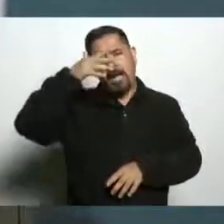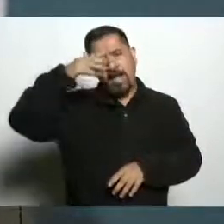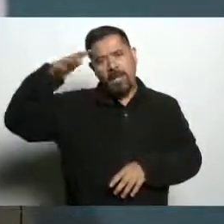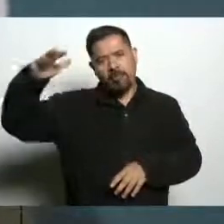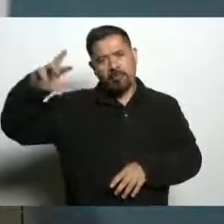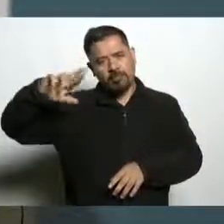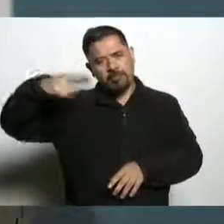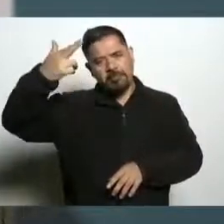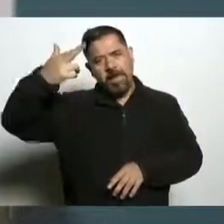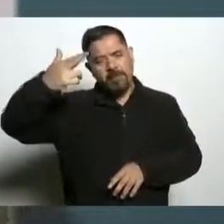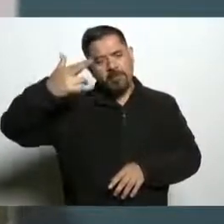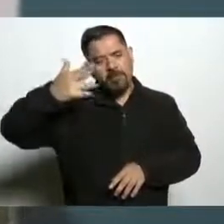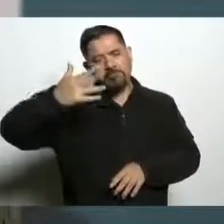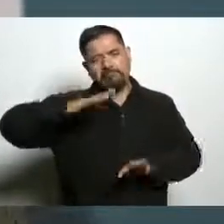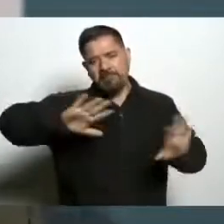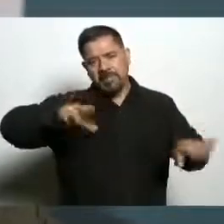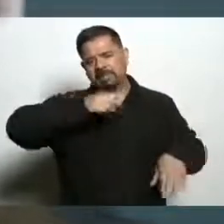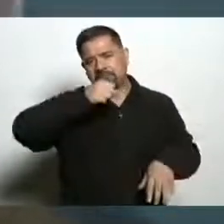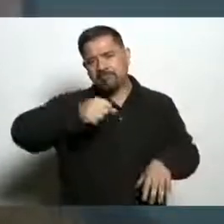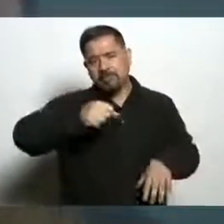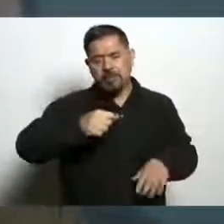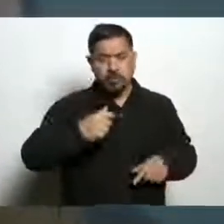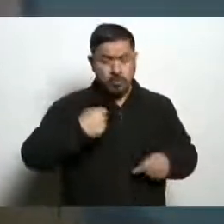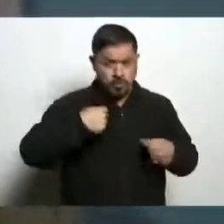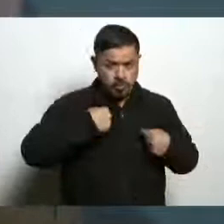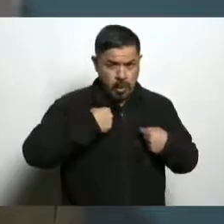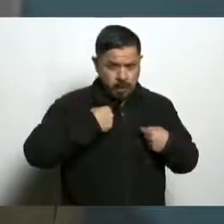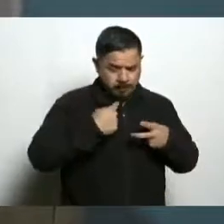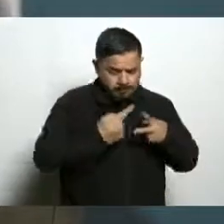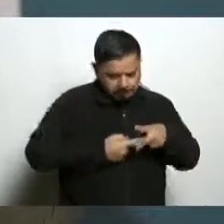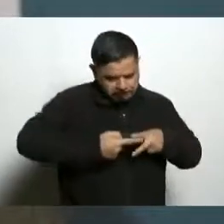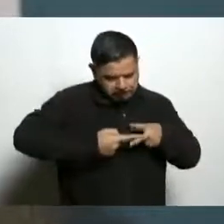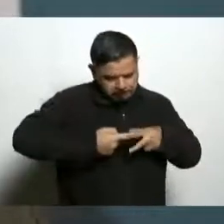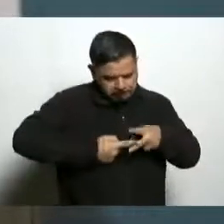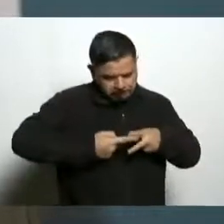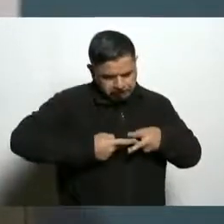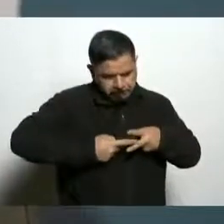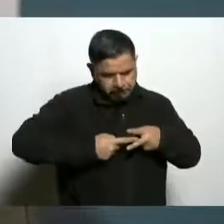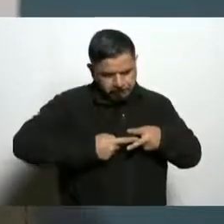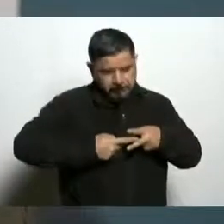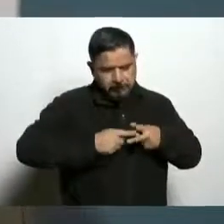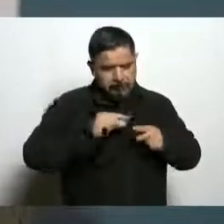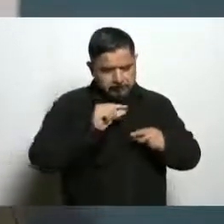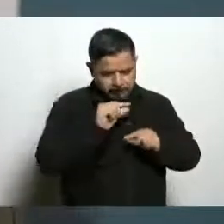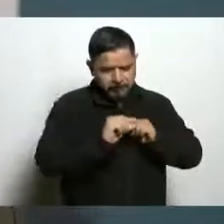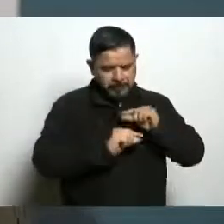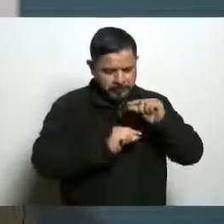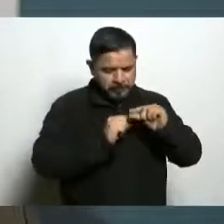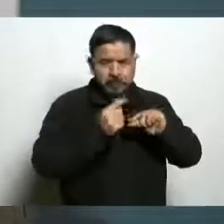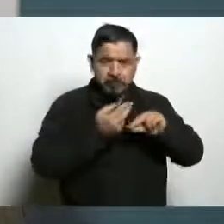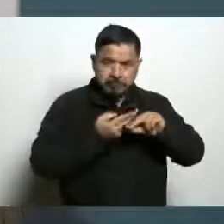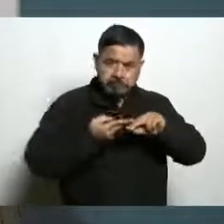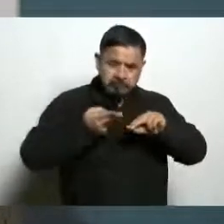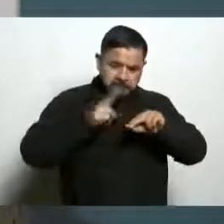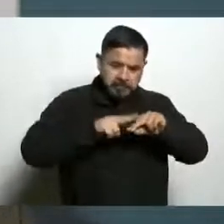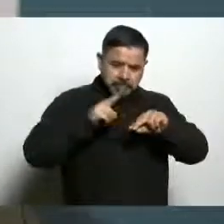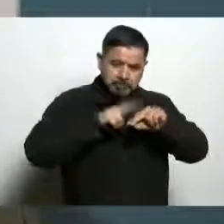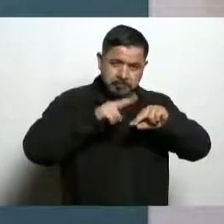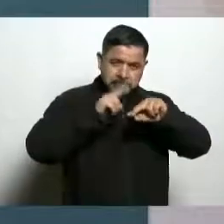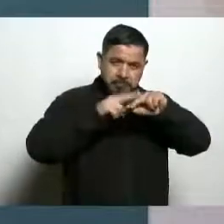y según mis cuentas, como va a ir incrementando el salario